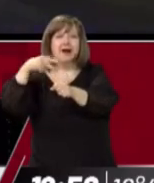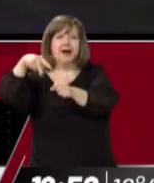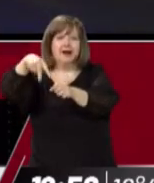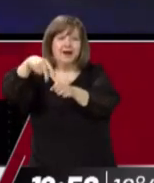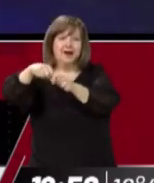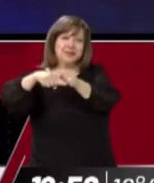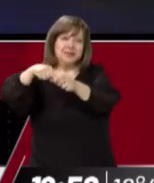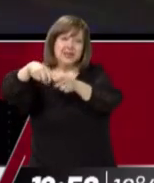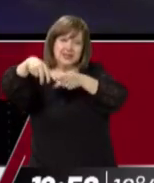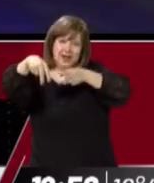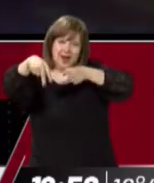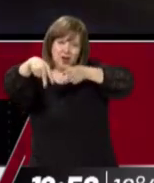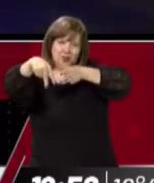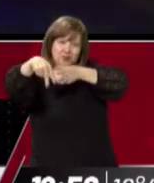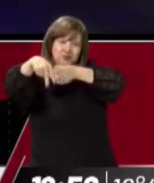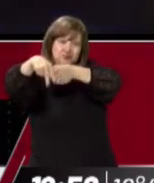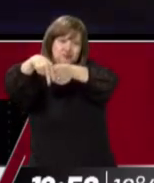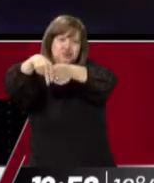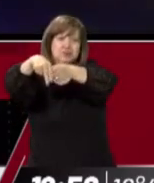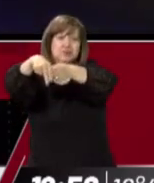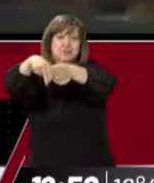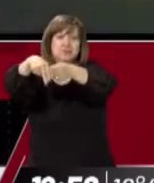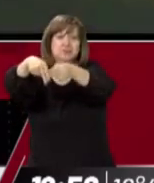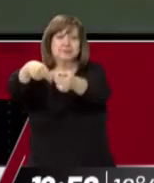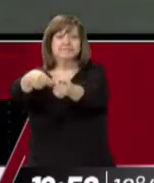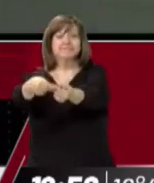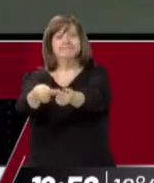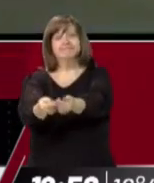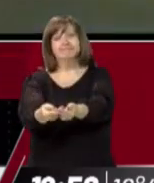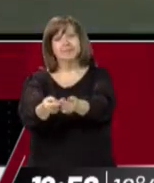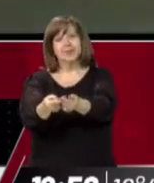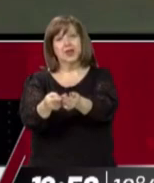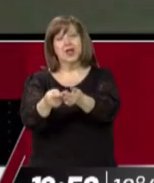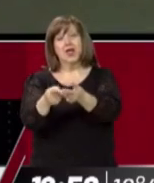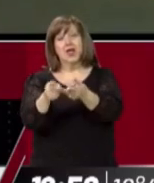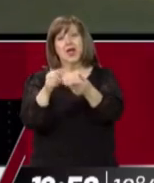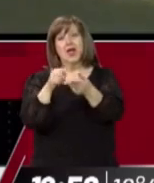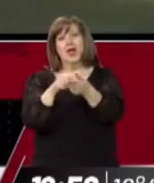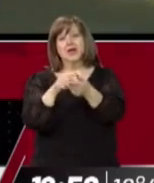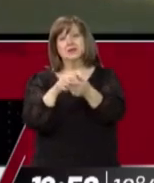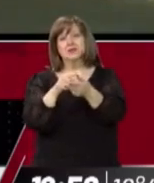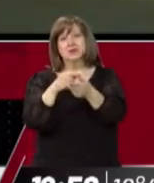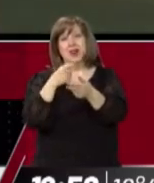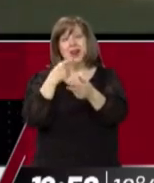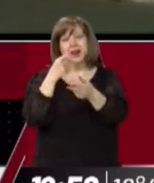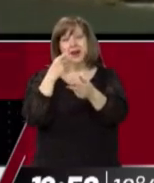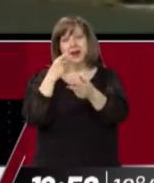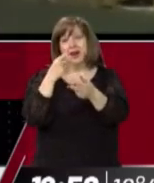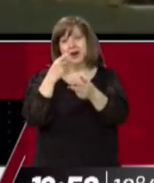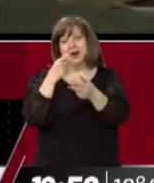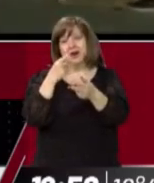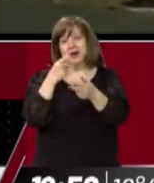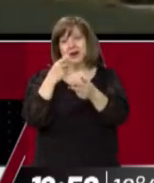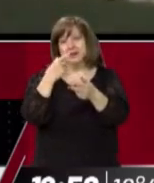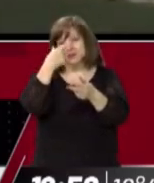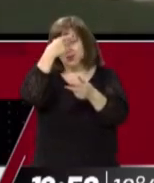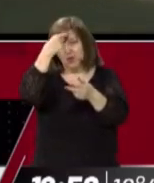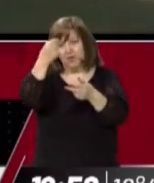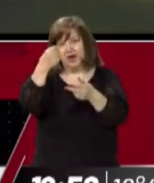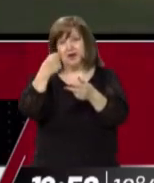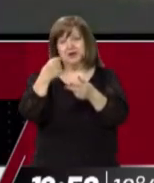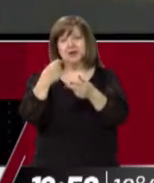vehículo no nuevo, es una camioneta, bueno, que es una camioneta vieja, ¿no? Y bueno, lamentablemente el